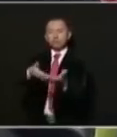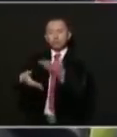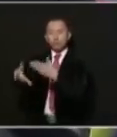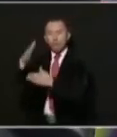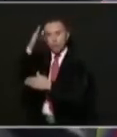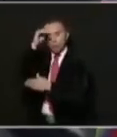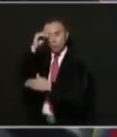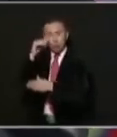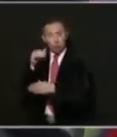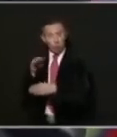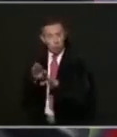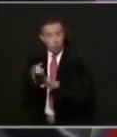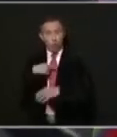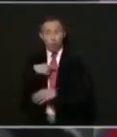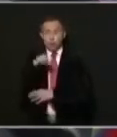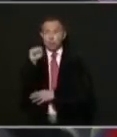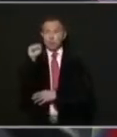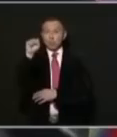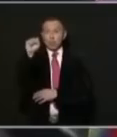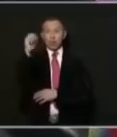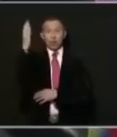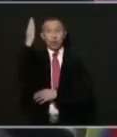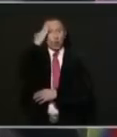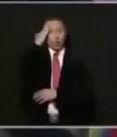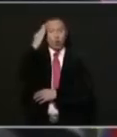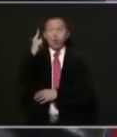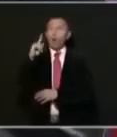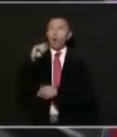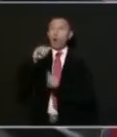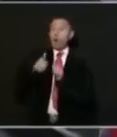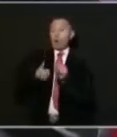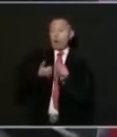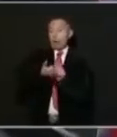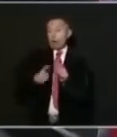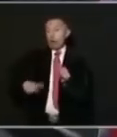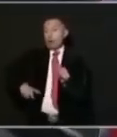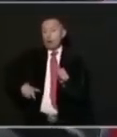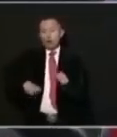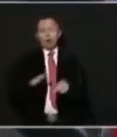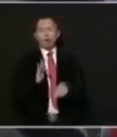dirigentes sindicales protegidos por el gobierno.